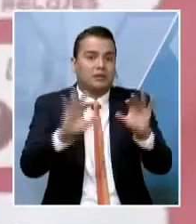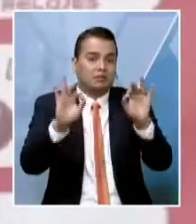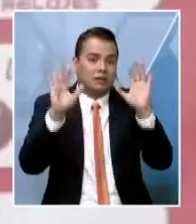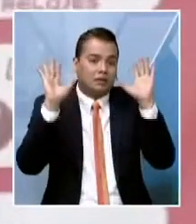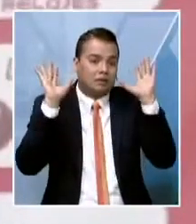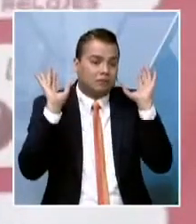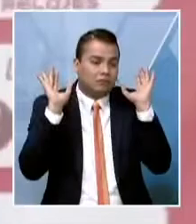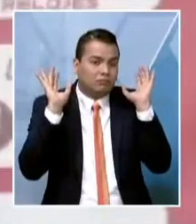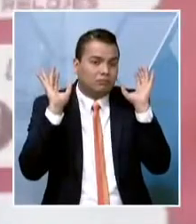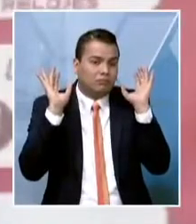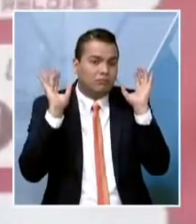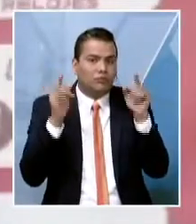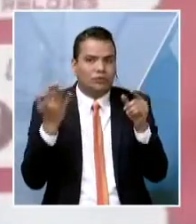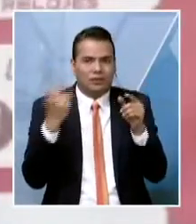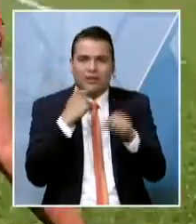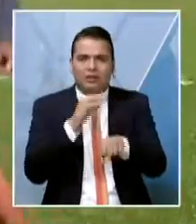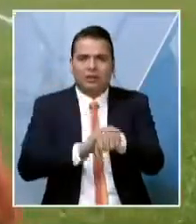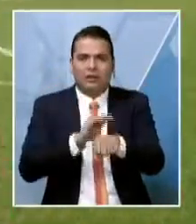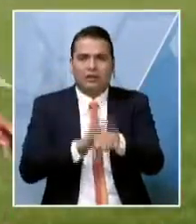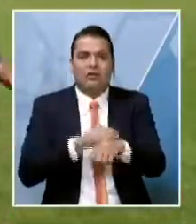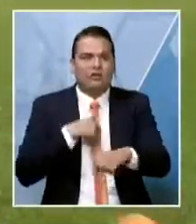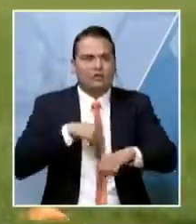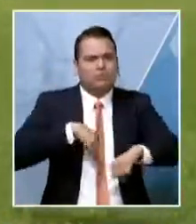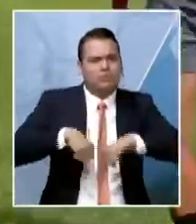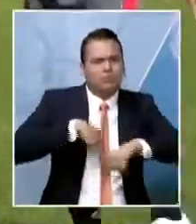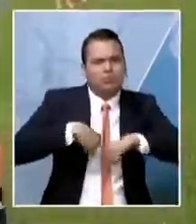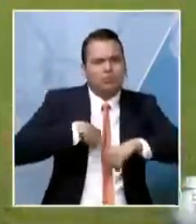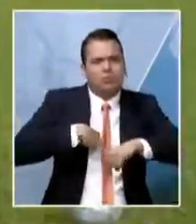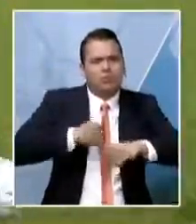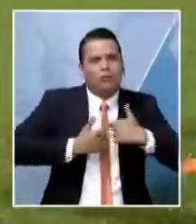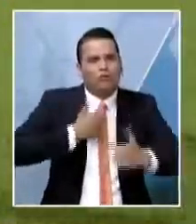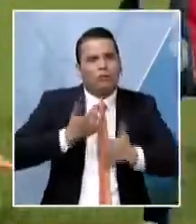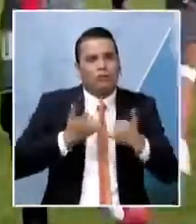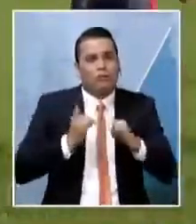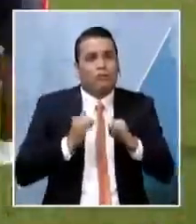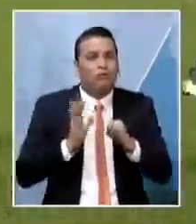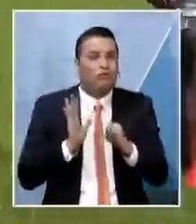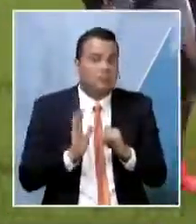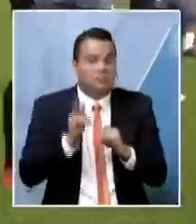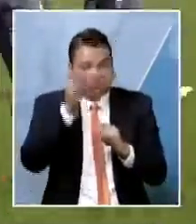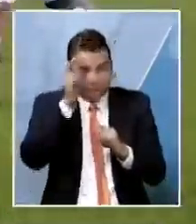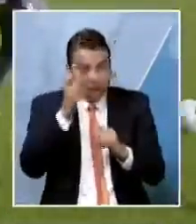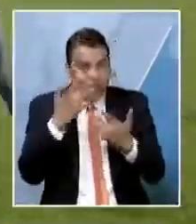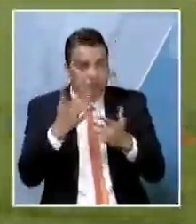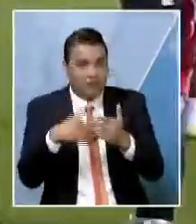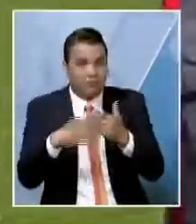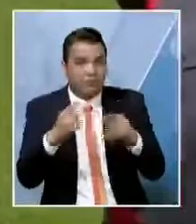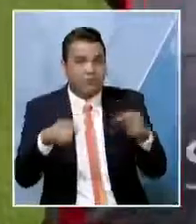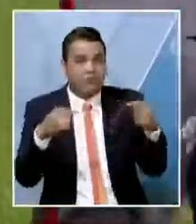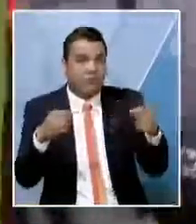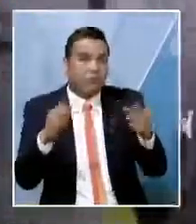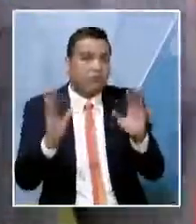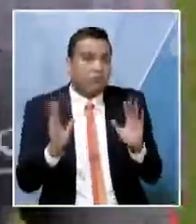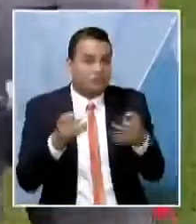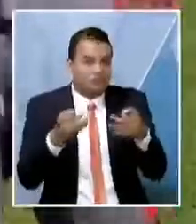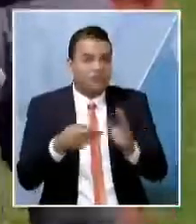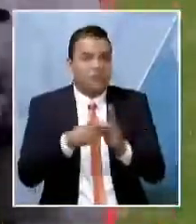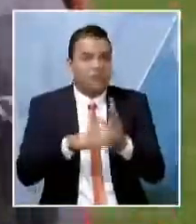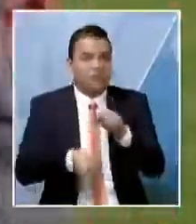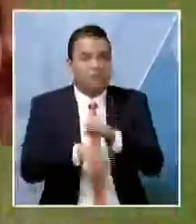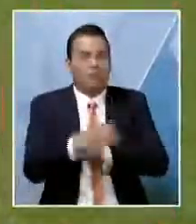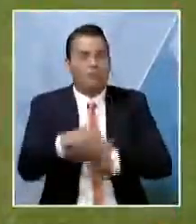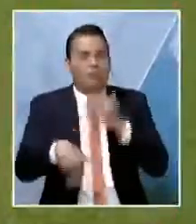como dije anteriormente respetando mucho al rival con américa y junior regresa el fútbol la dimayor definirá el miércoles los sistemas de